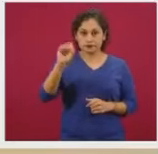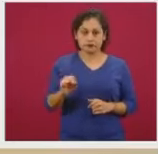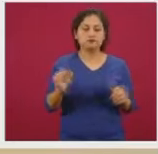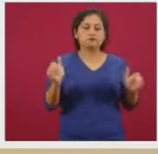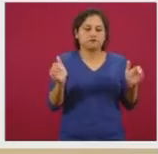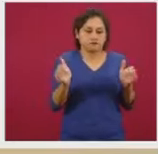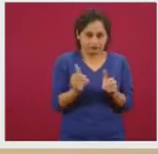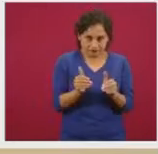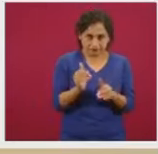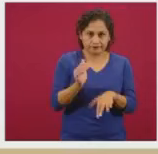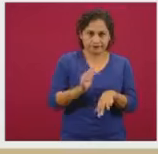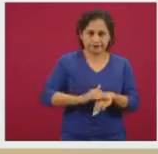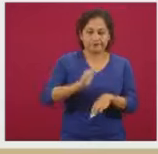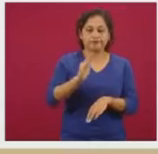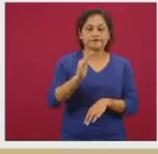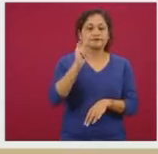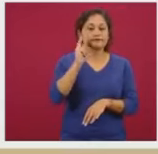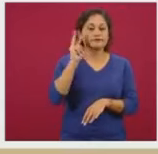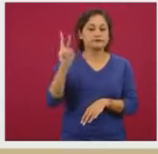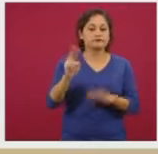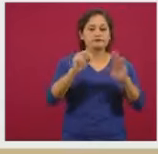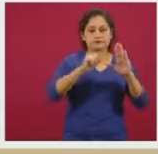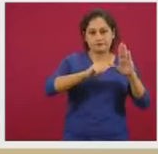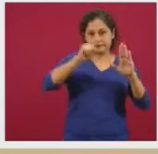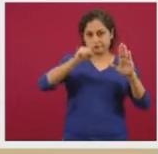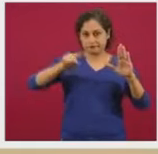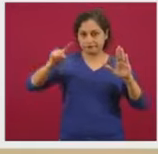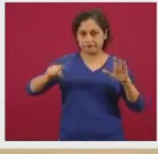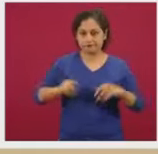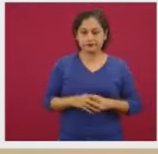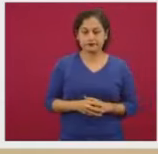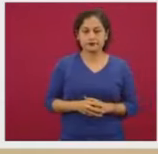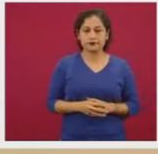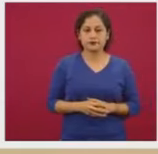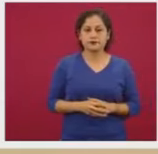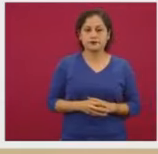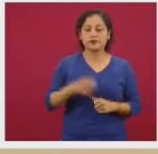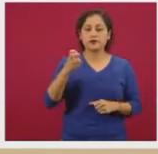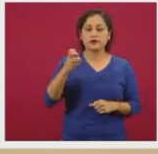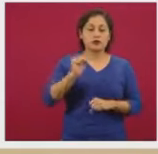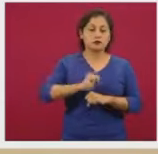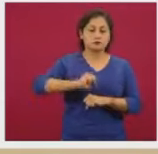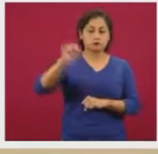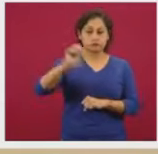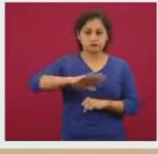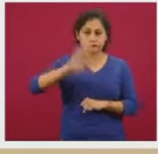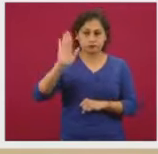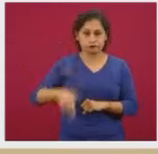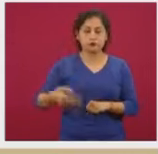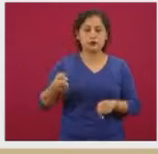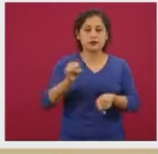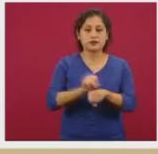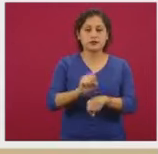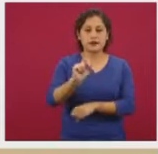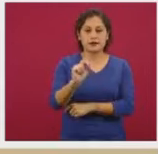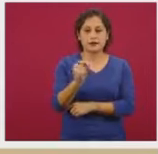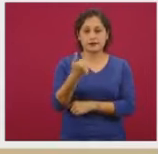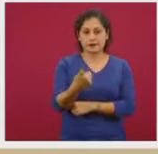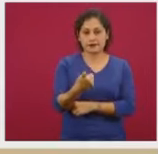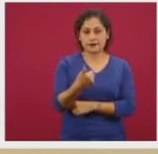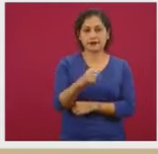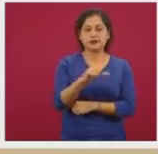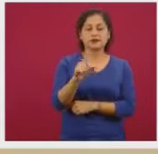ver también un poco más de variabilidad. Realmente su incremento de exceso de mortalidad fue hasta la semana 26, llegó